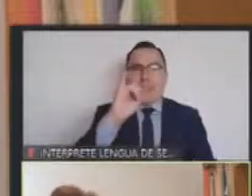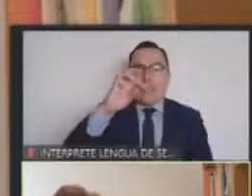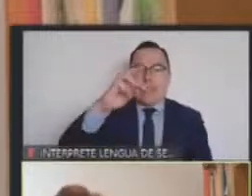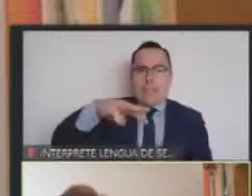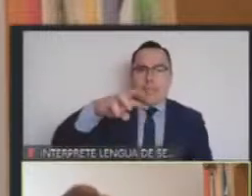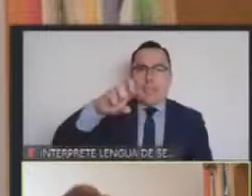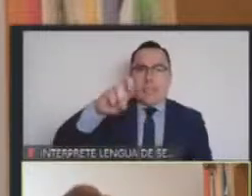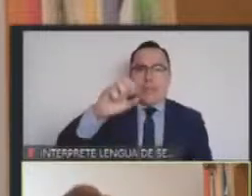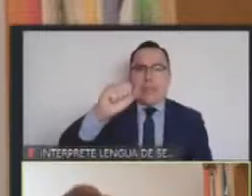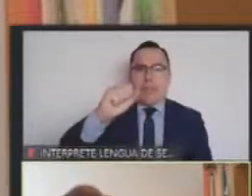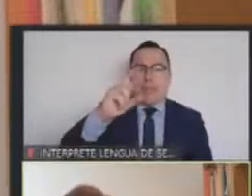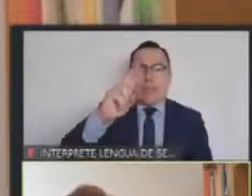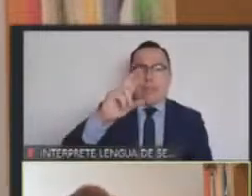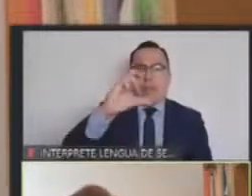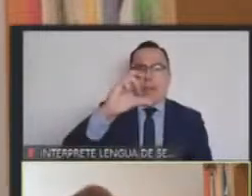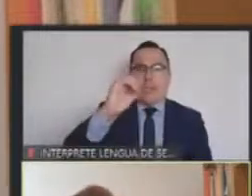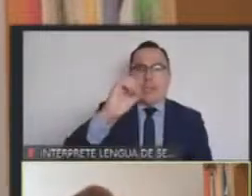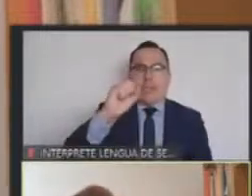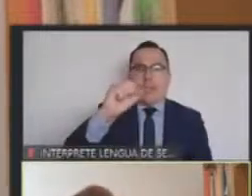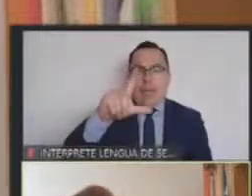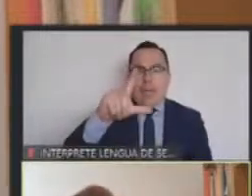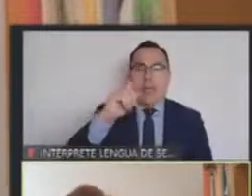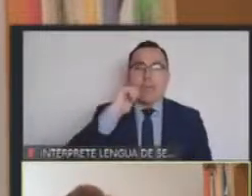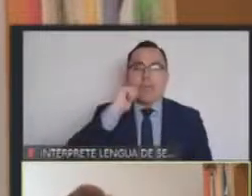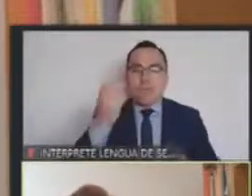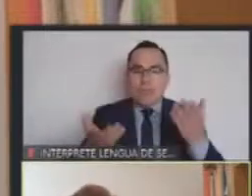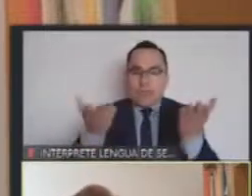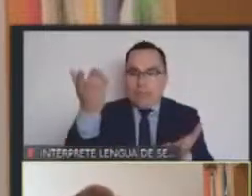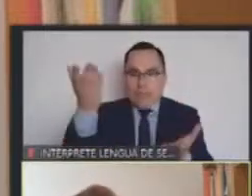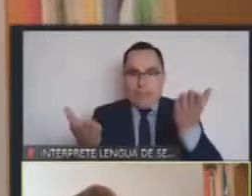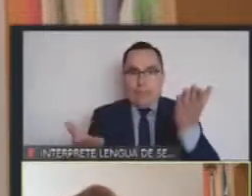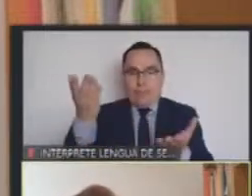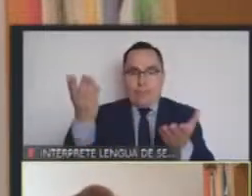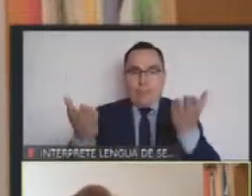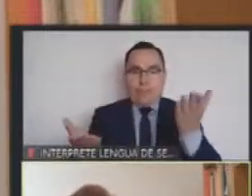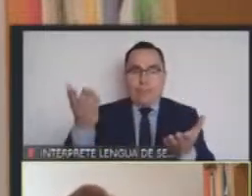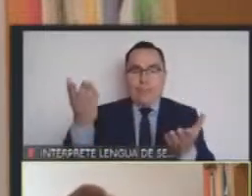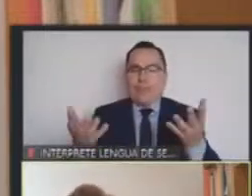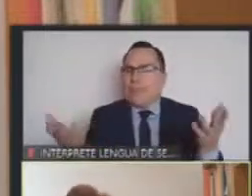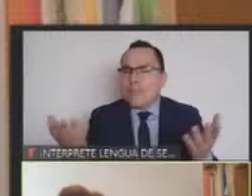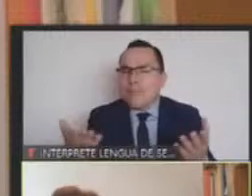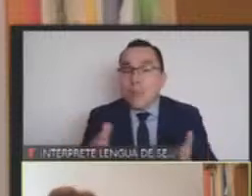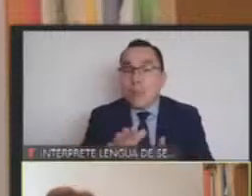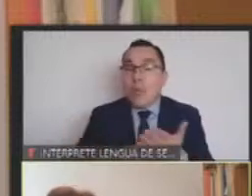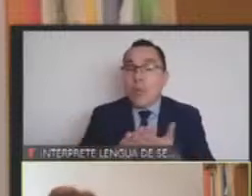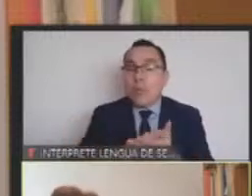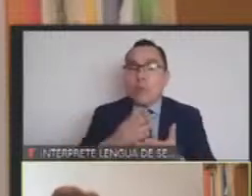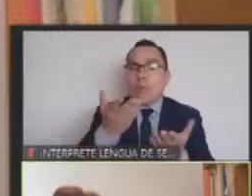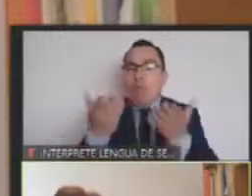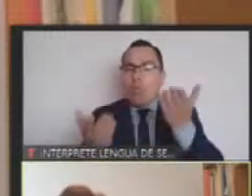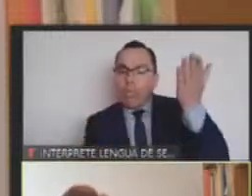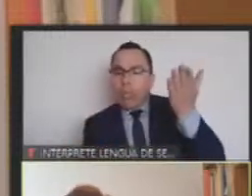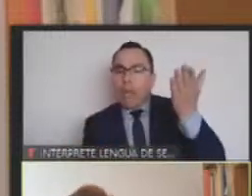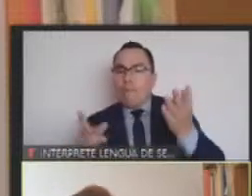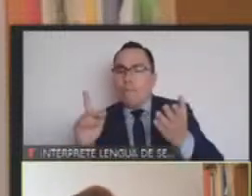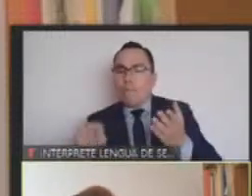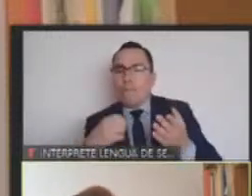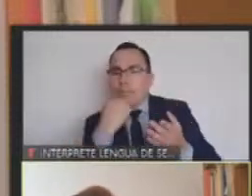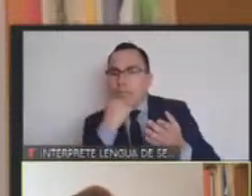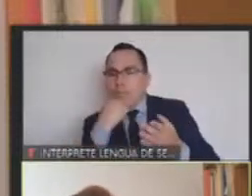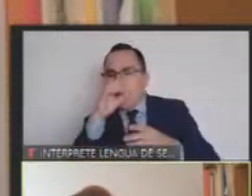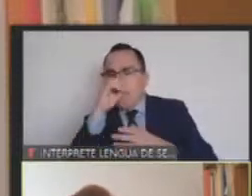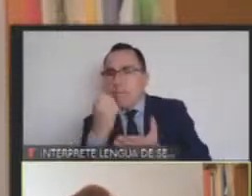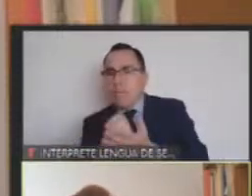jueces tengan independencia, porque no se puede concebir que un juez va a ser imparcial si depende de otro sujeto o de otro